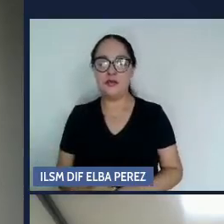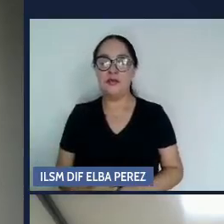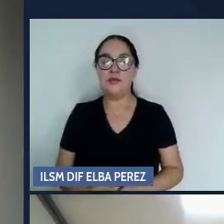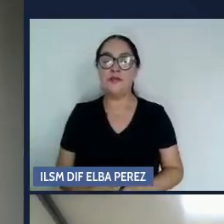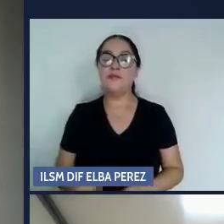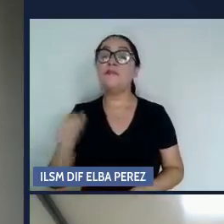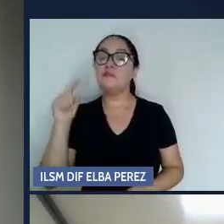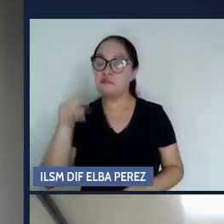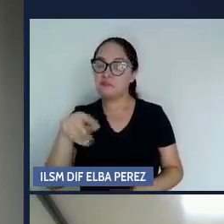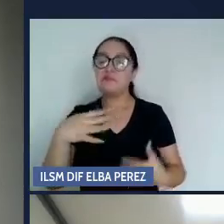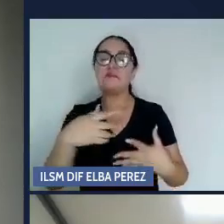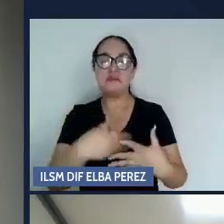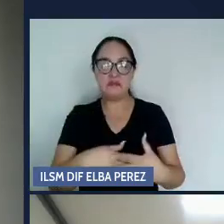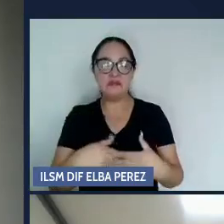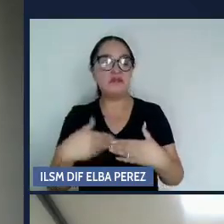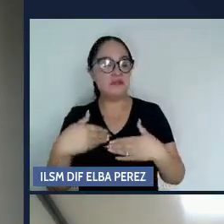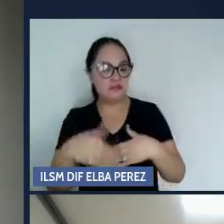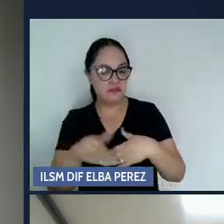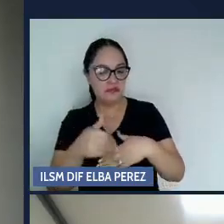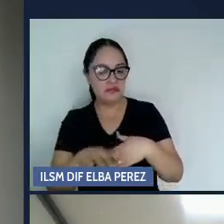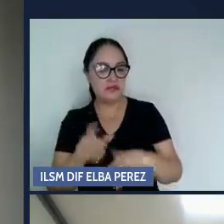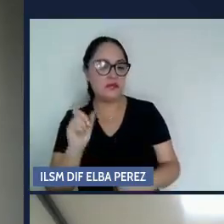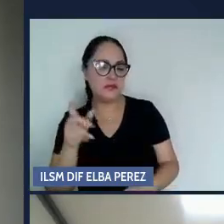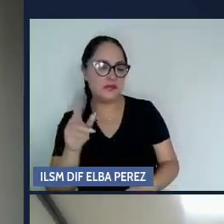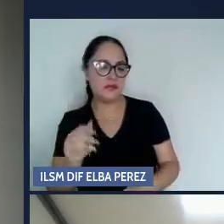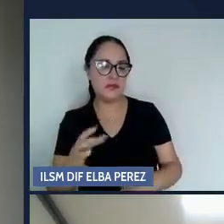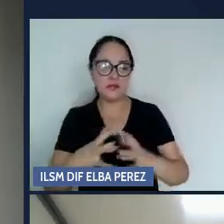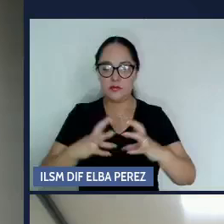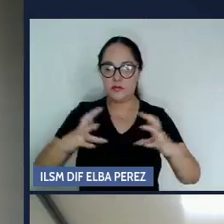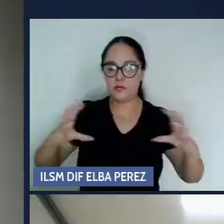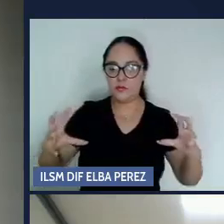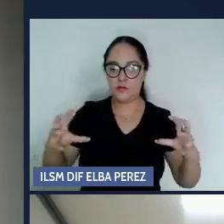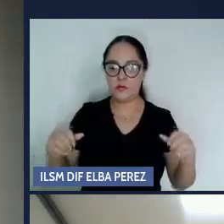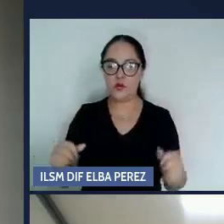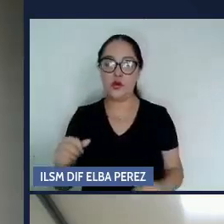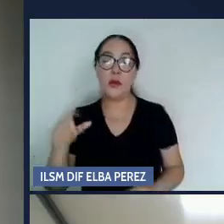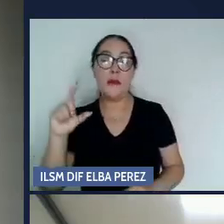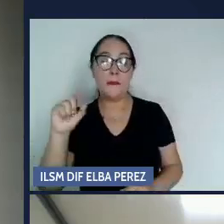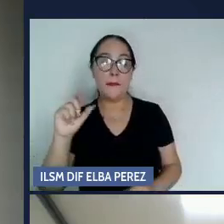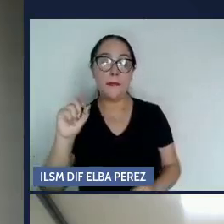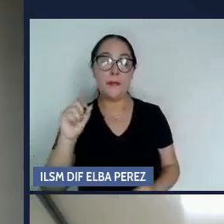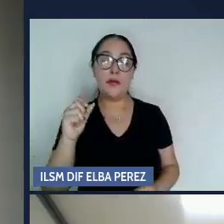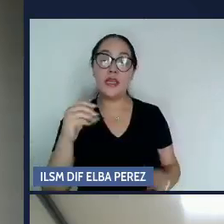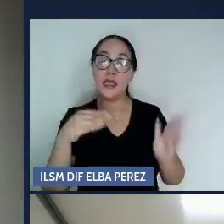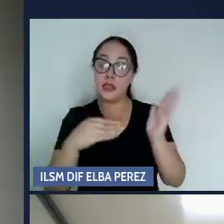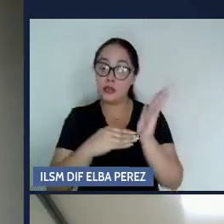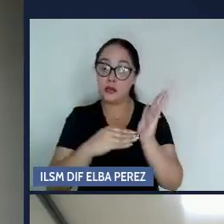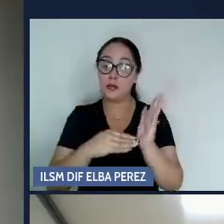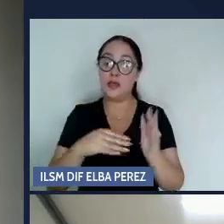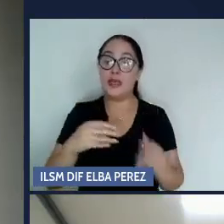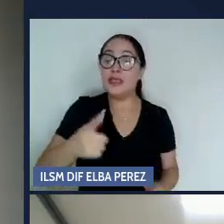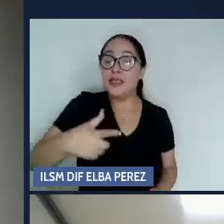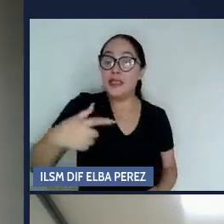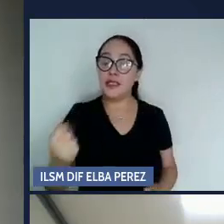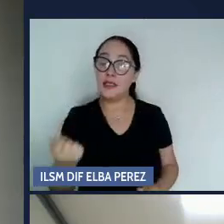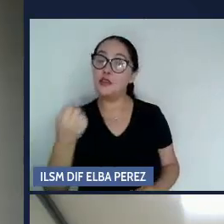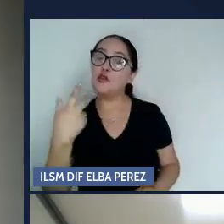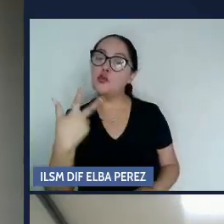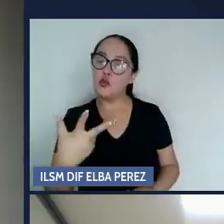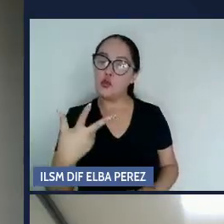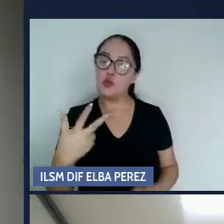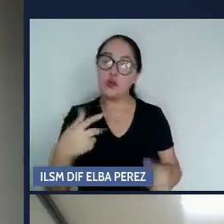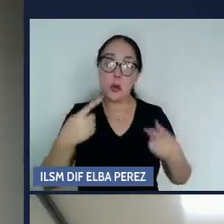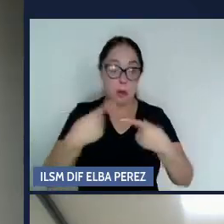refleja el tamaño de la elección. Son 20,708 cargos los que vamos a renovar el próximo